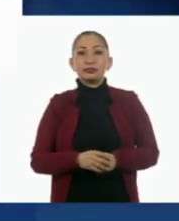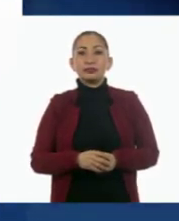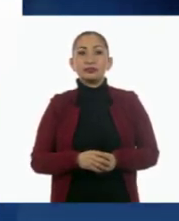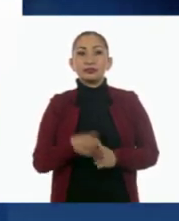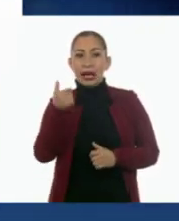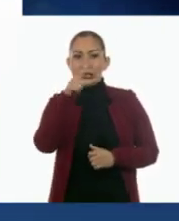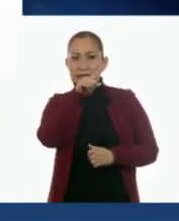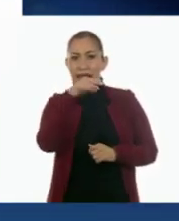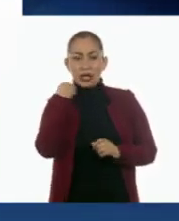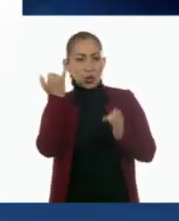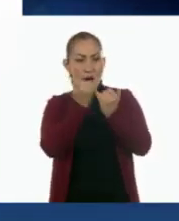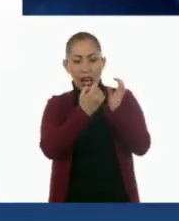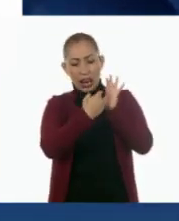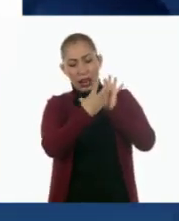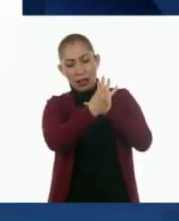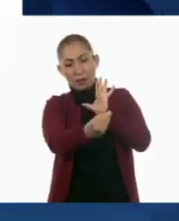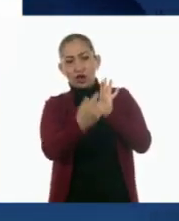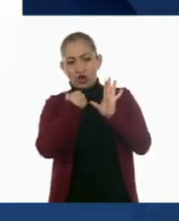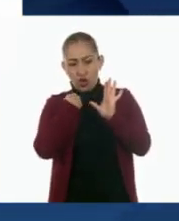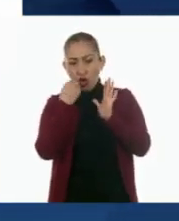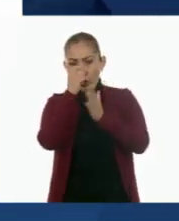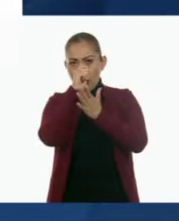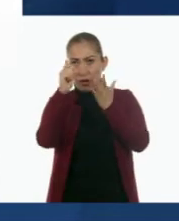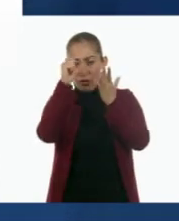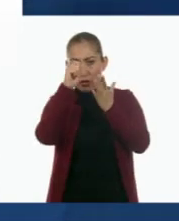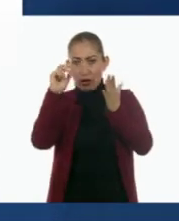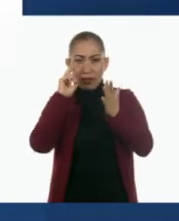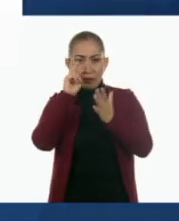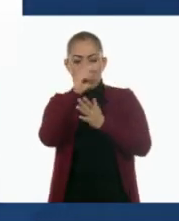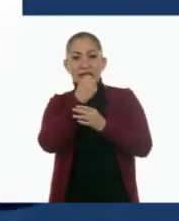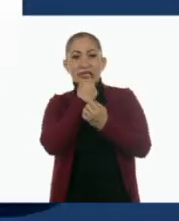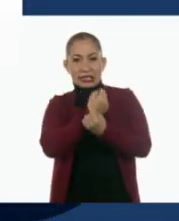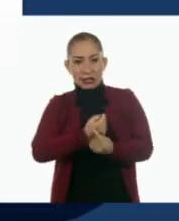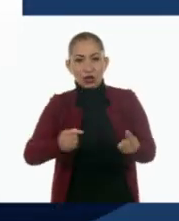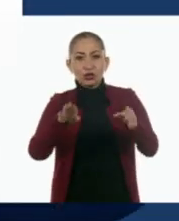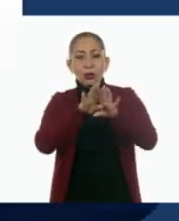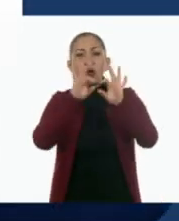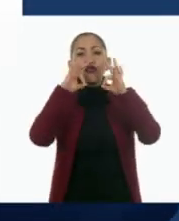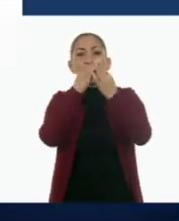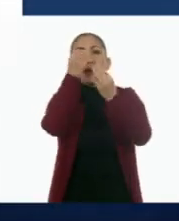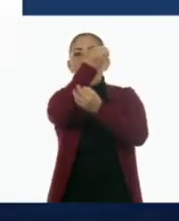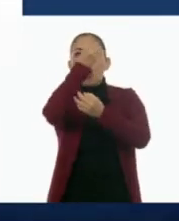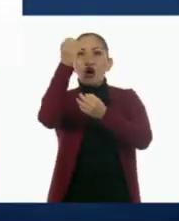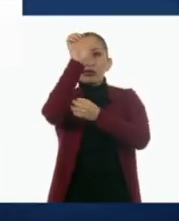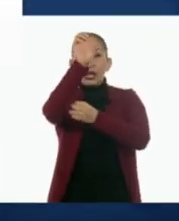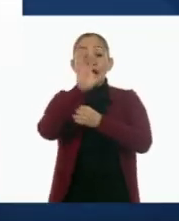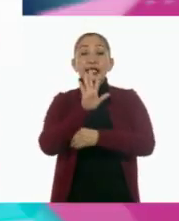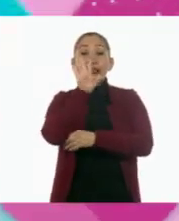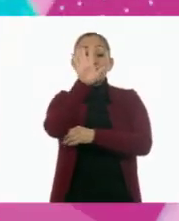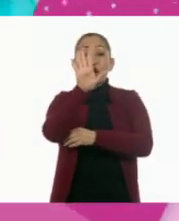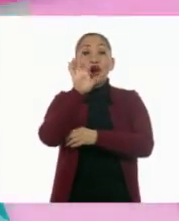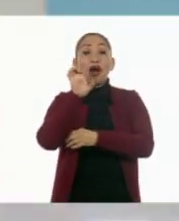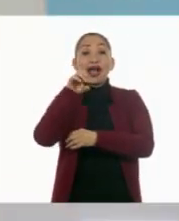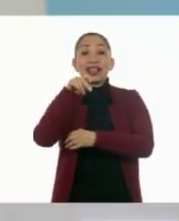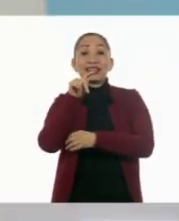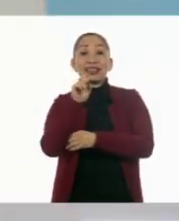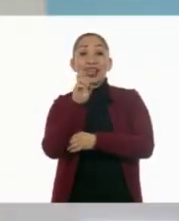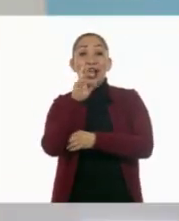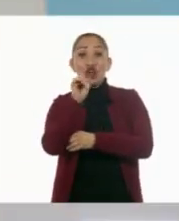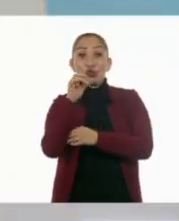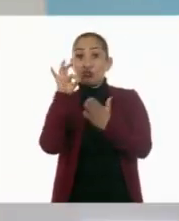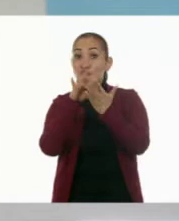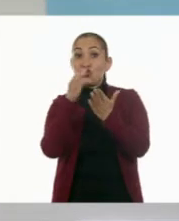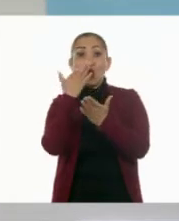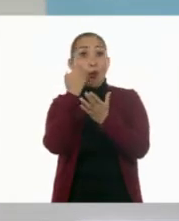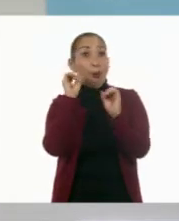Así como está en la diapositiva, ya lo anoté yo ahorita en el pizarrón, lo van a ver los niños. Tenemos 5 enteros, porque si se fijan, el primero no tiene un